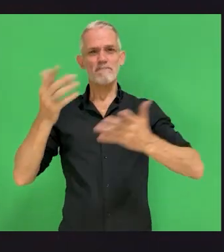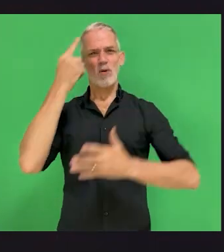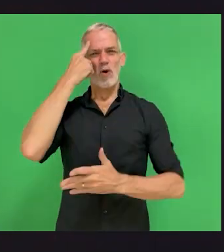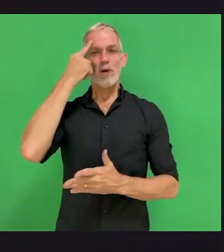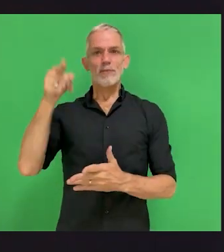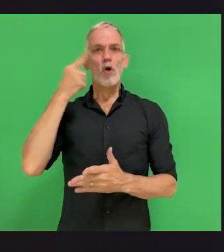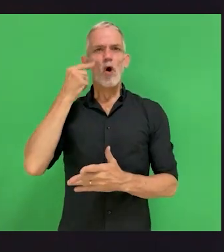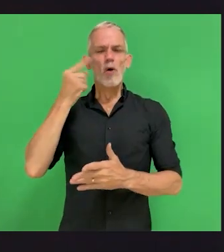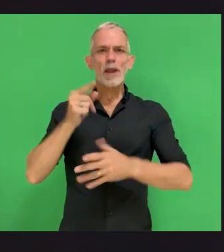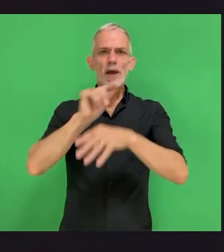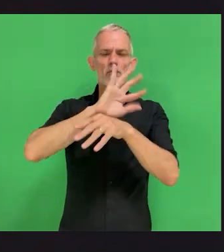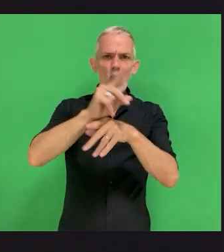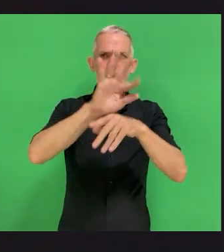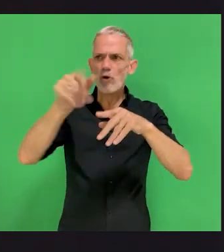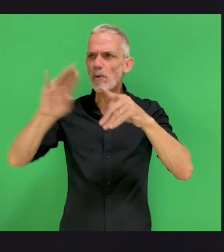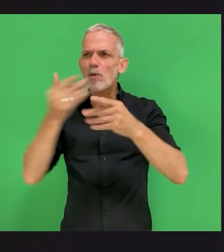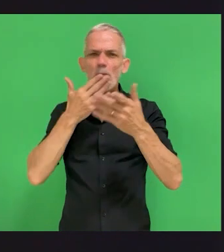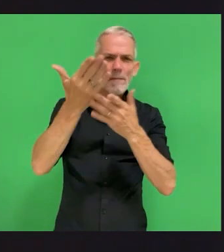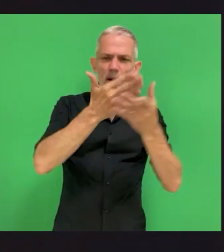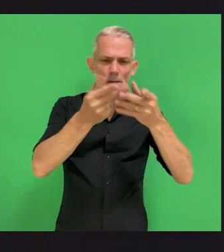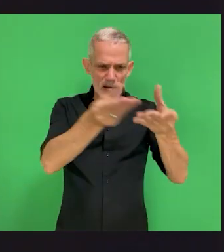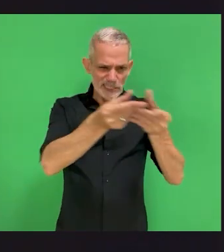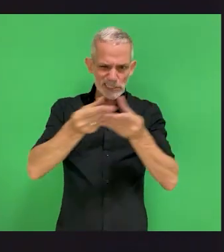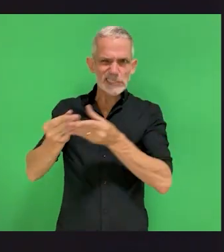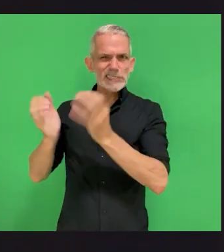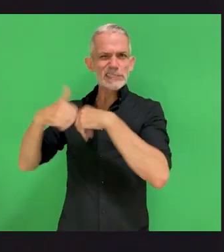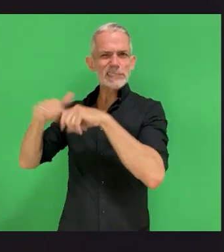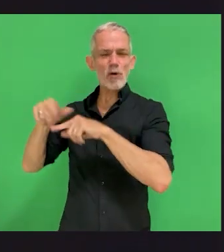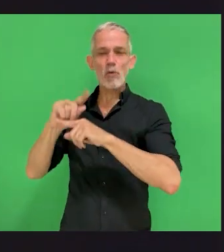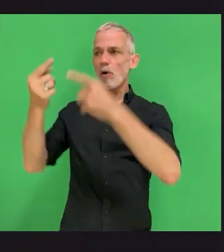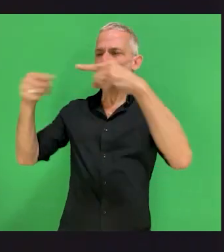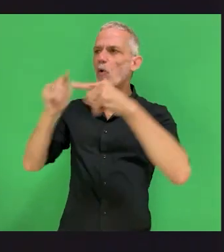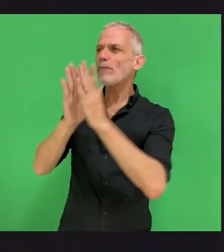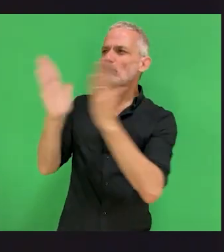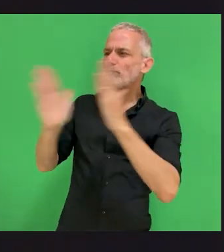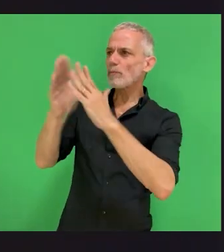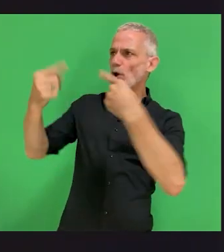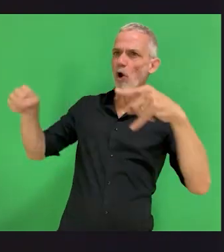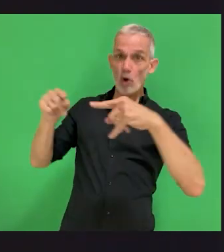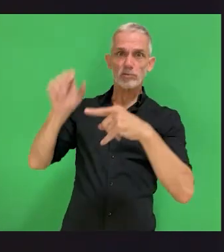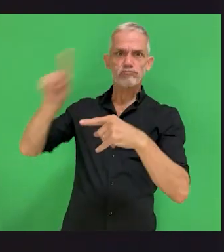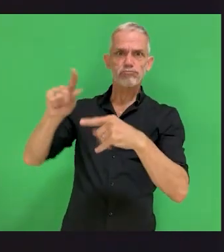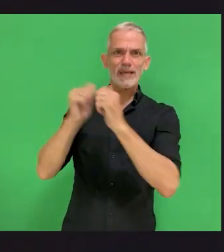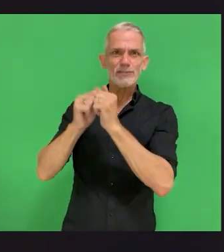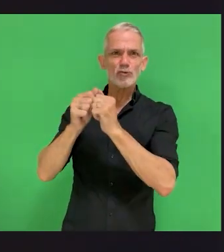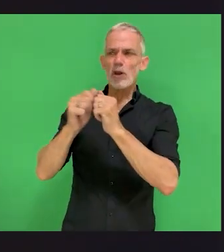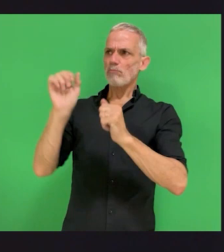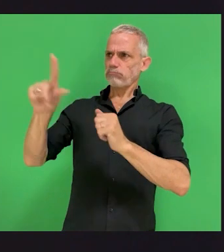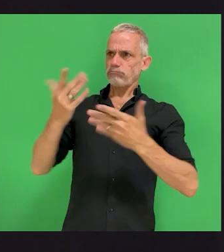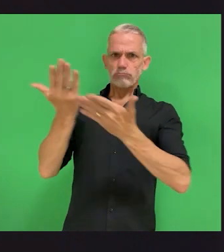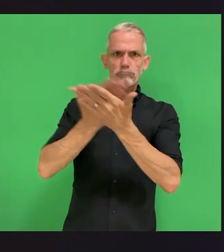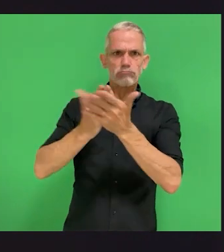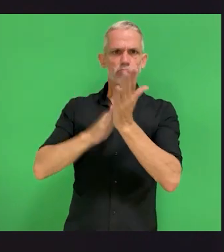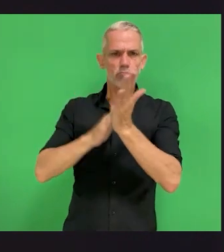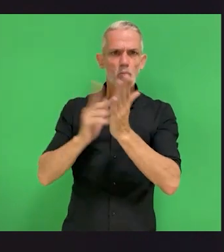Siendo un hombre que roba documentos o que se apropia de documentos y objetos que forman parte del patrimonio